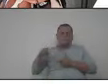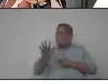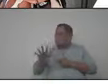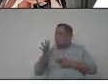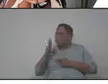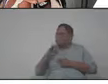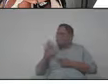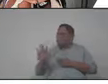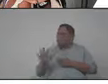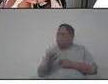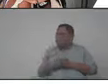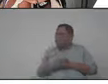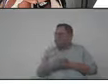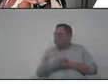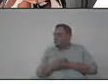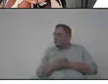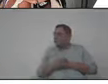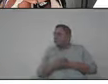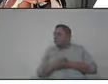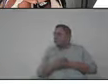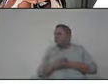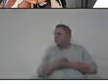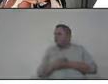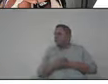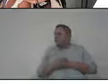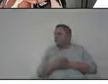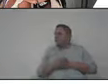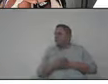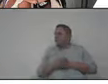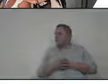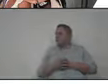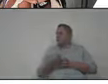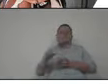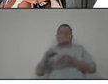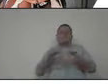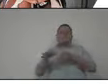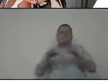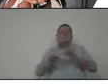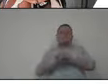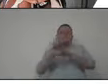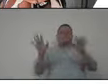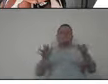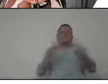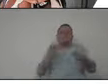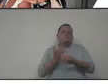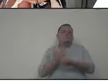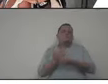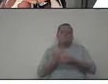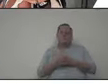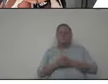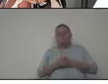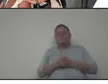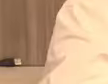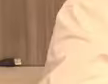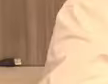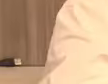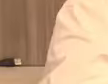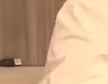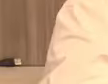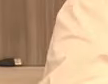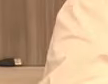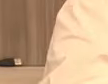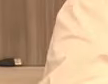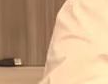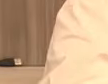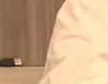el experto. Bueno, buenas tardes para todos. No, doctora, una explicación muy clara y concisa. Básicamente, primordialmente, lo que